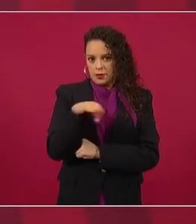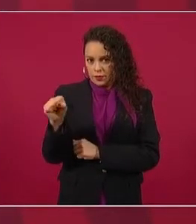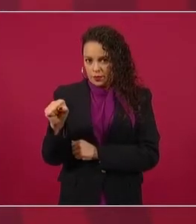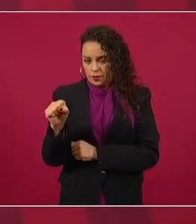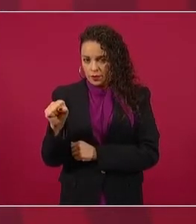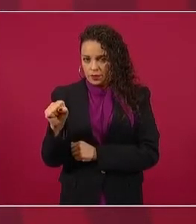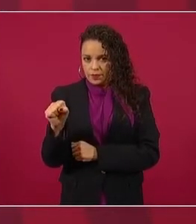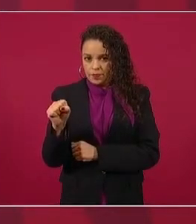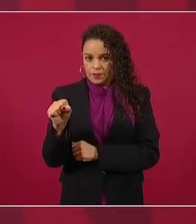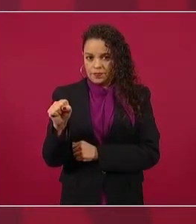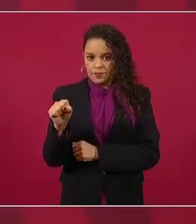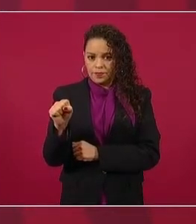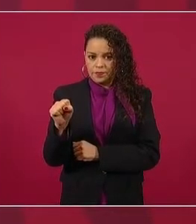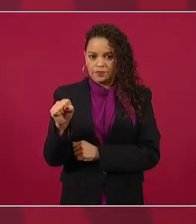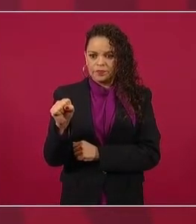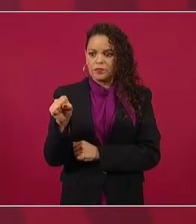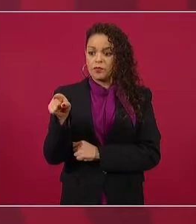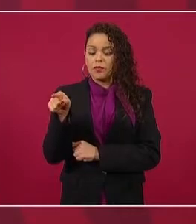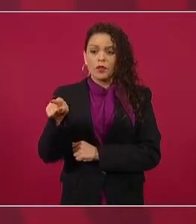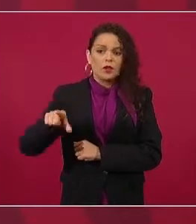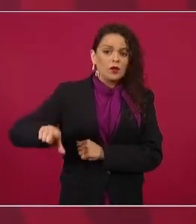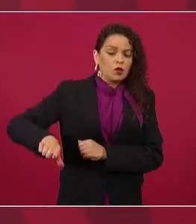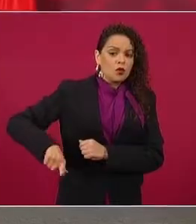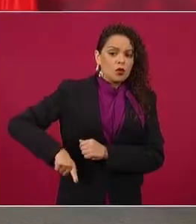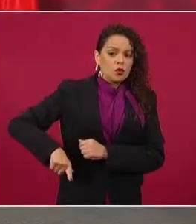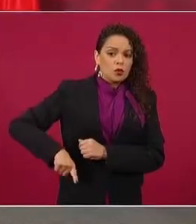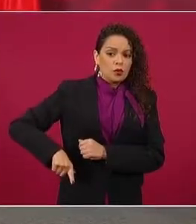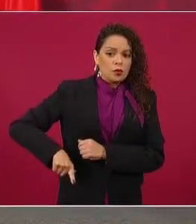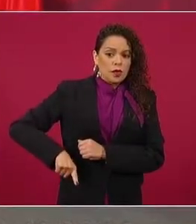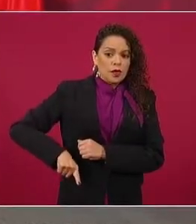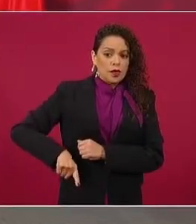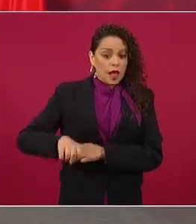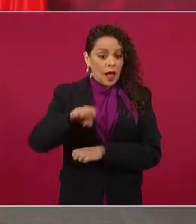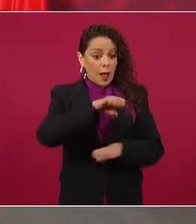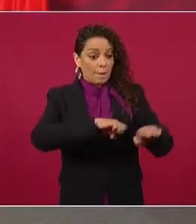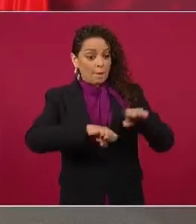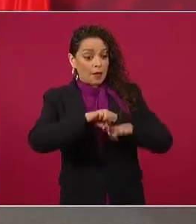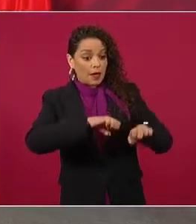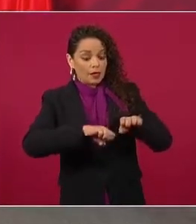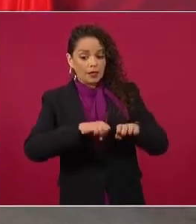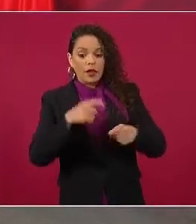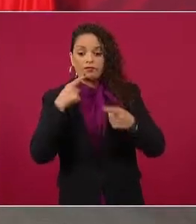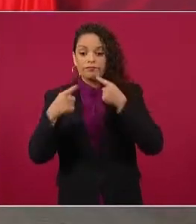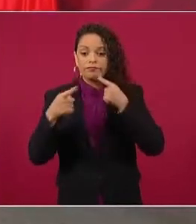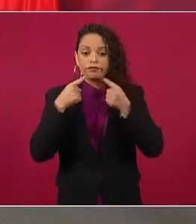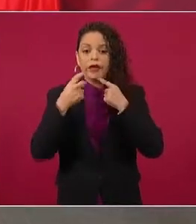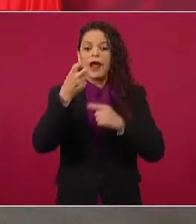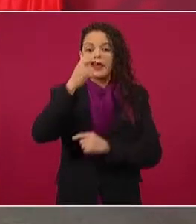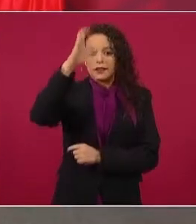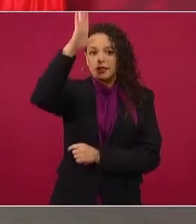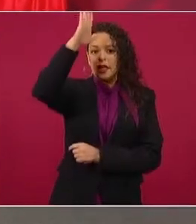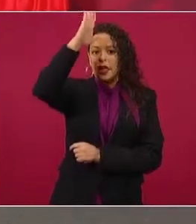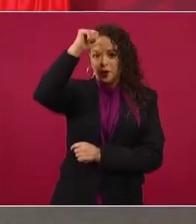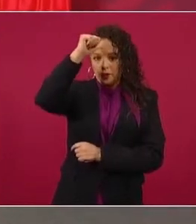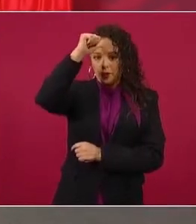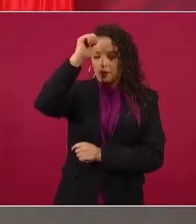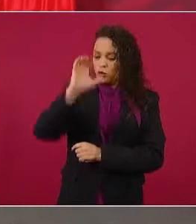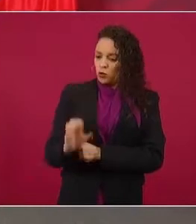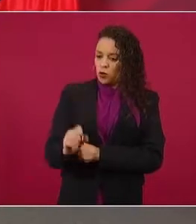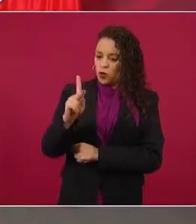acuerdo entre el gobierno y la empresa. Hubieron aportaciones.